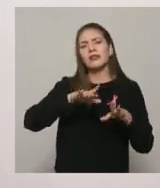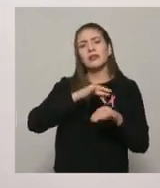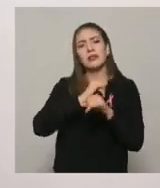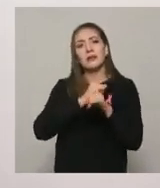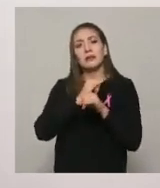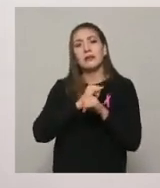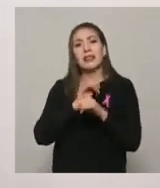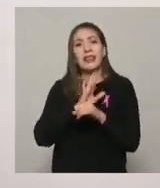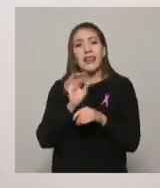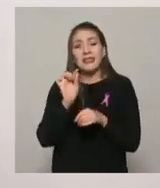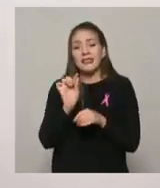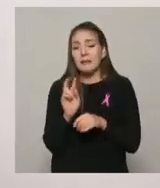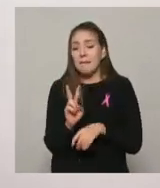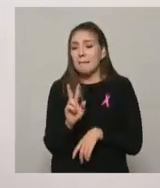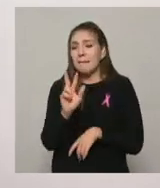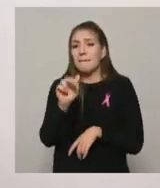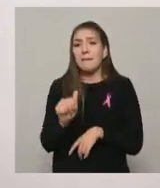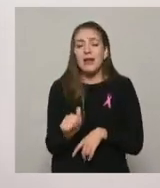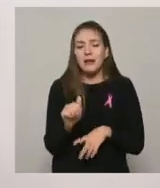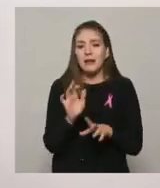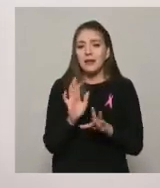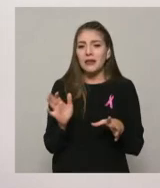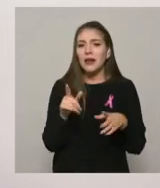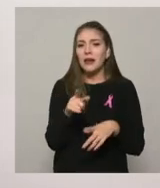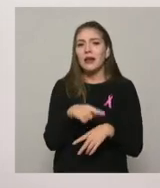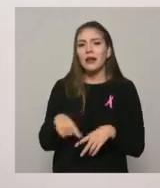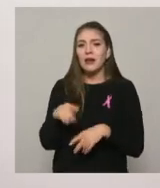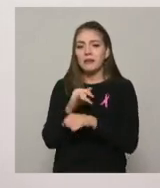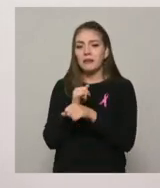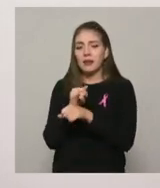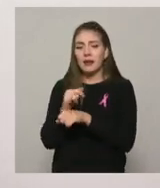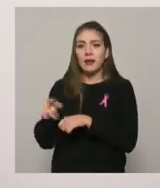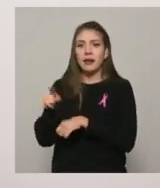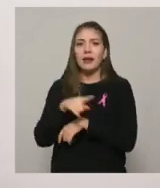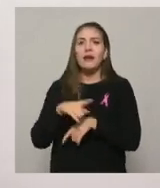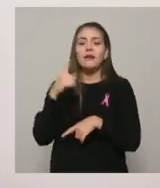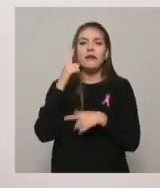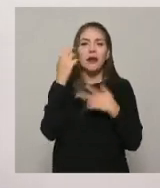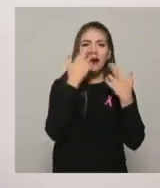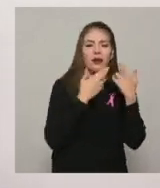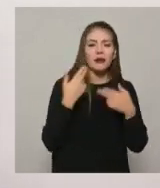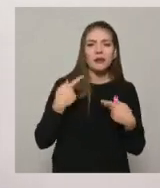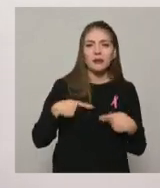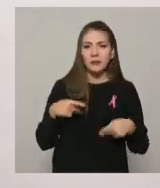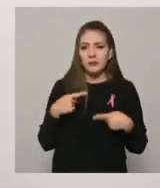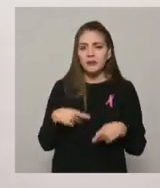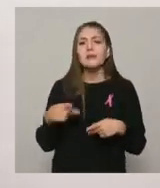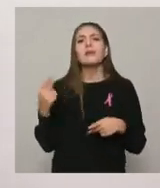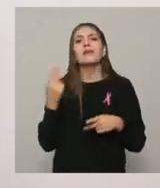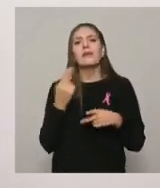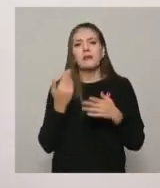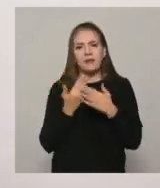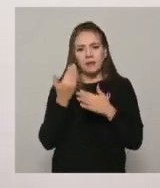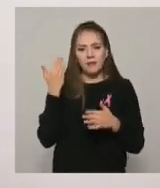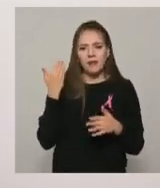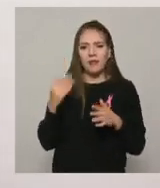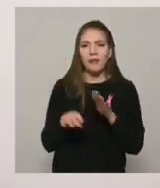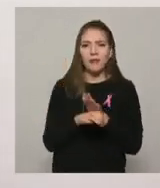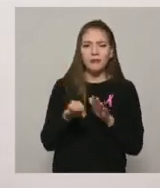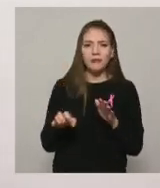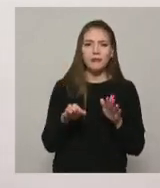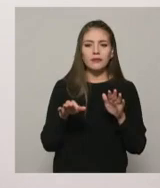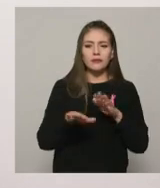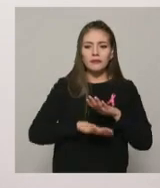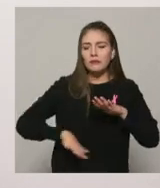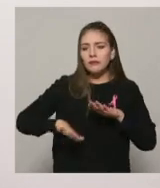a punto de llevarse ya a la calle, ¿no? Sí es importante observar, hacer notas de investigación básica, por ejemplo,